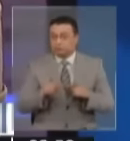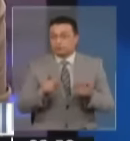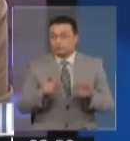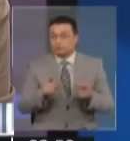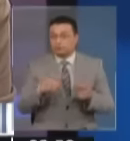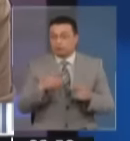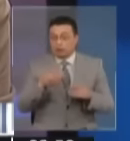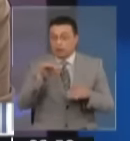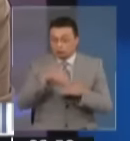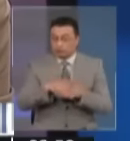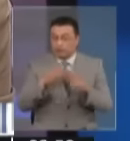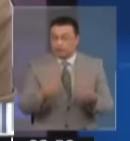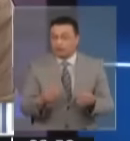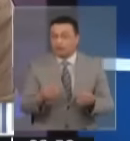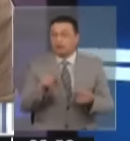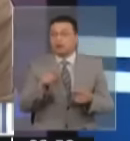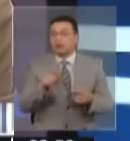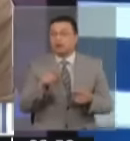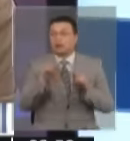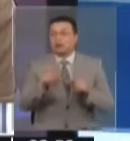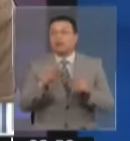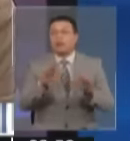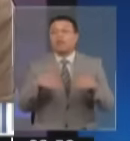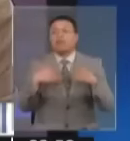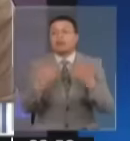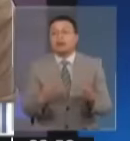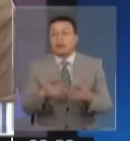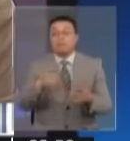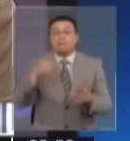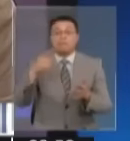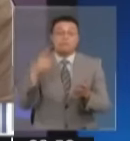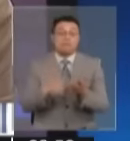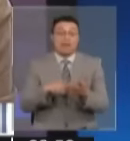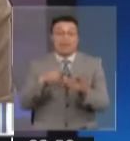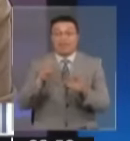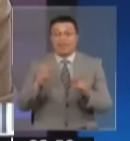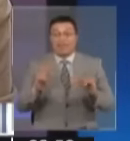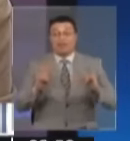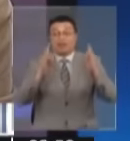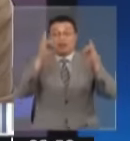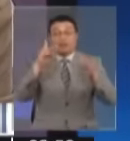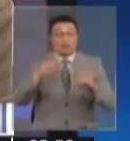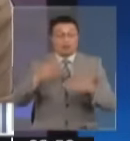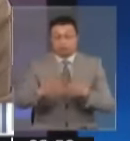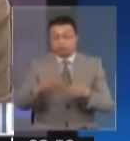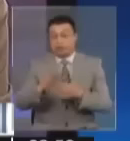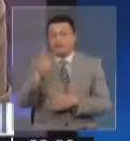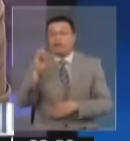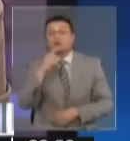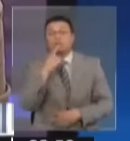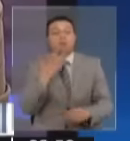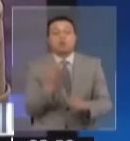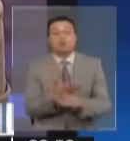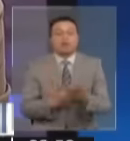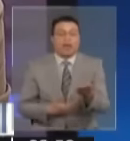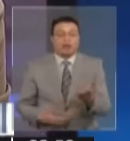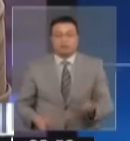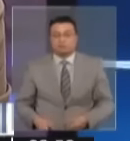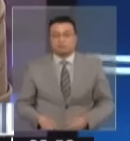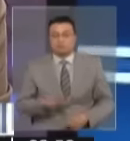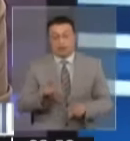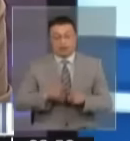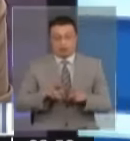bien. Ya. Va a generar miles de toneladas de residuos. Tiempo. Tu propuesta para